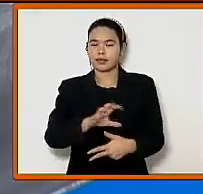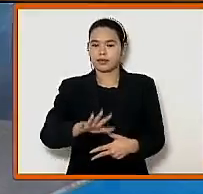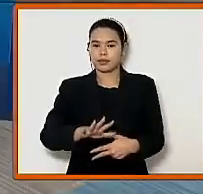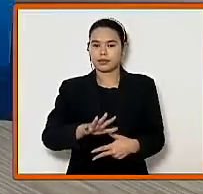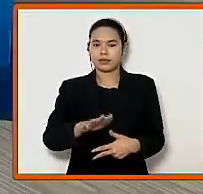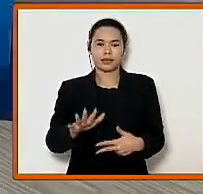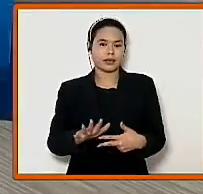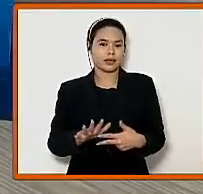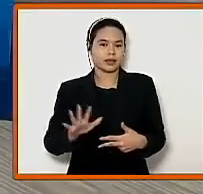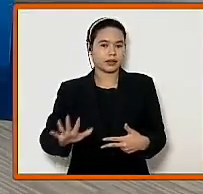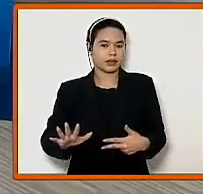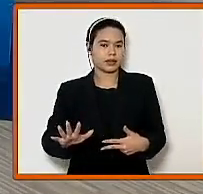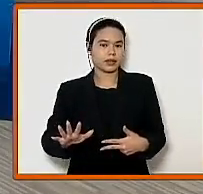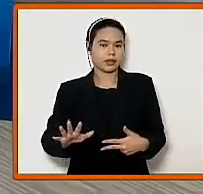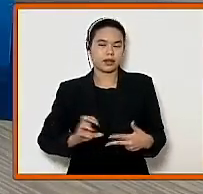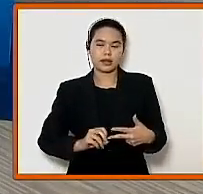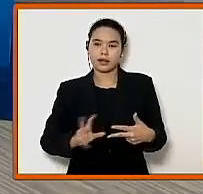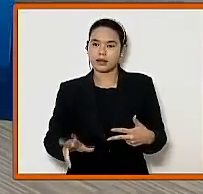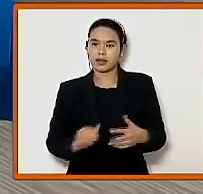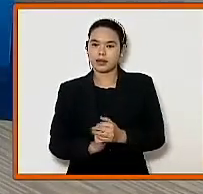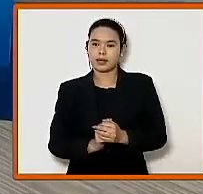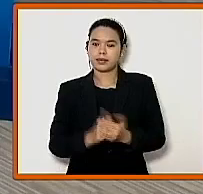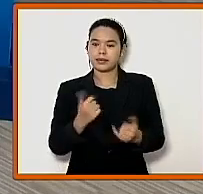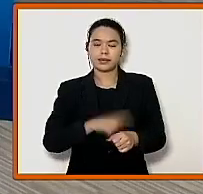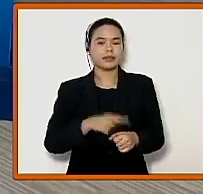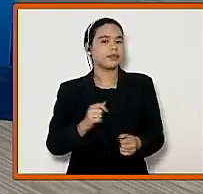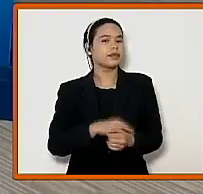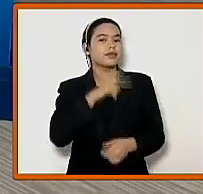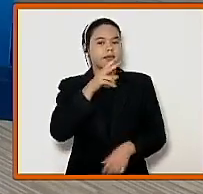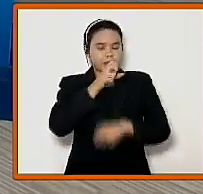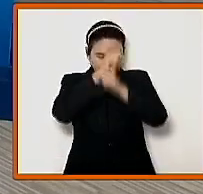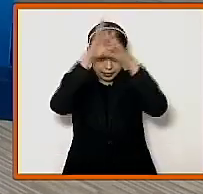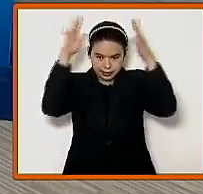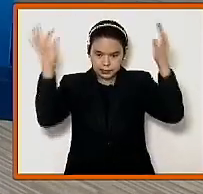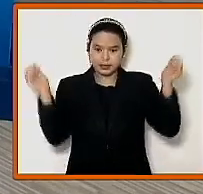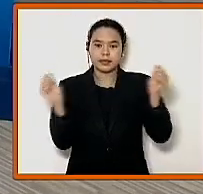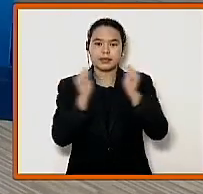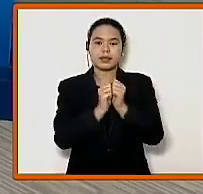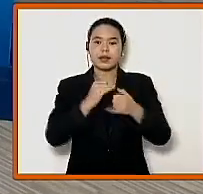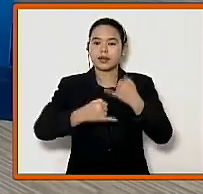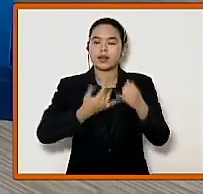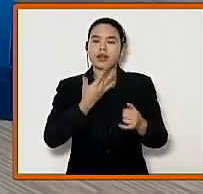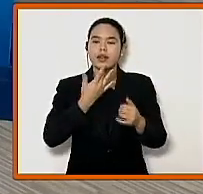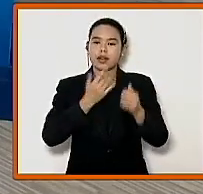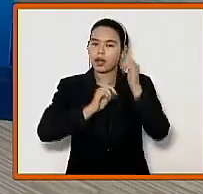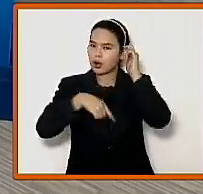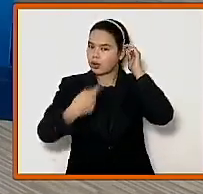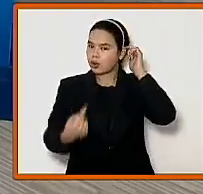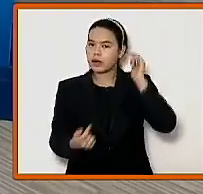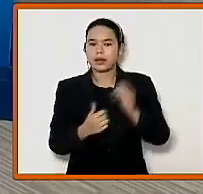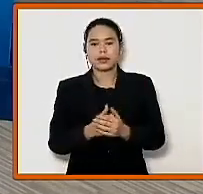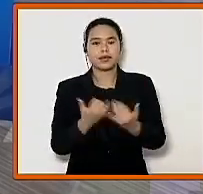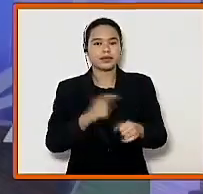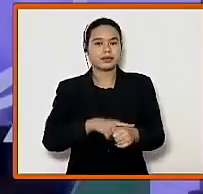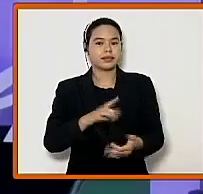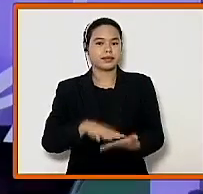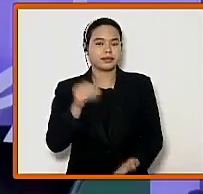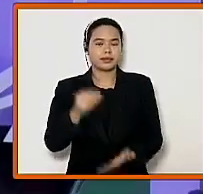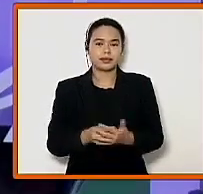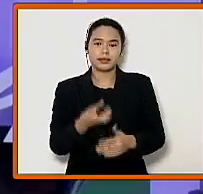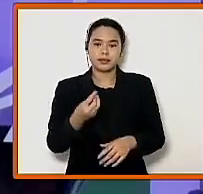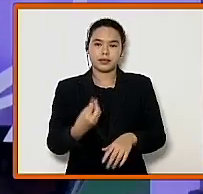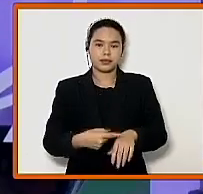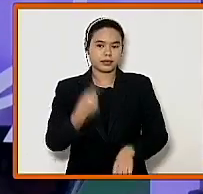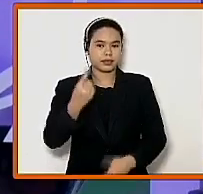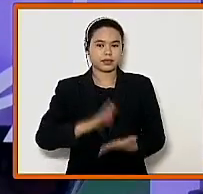05, 55 y 03. Ahora es momento de hacer tus sueños una realidad con nuestro juego favorito diario y multiplicar 60